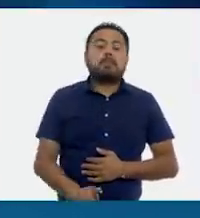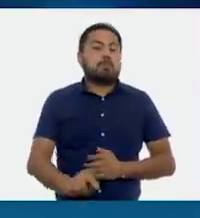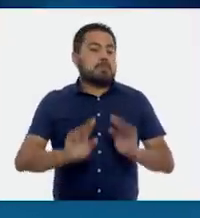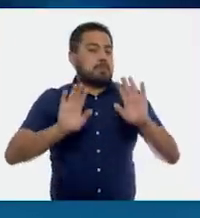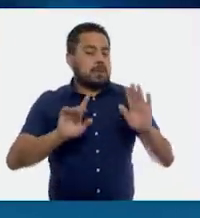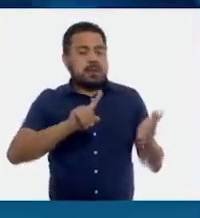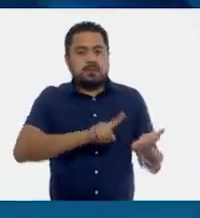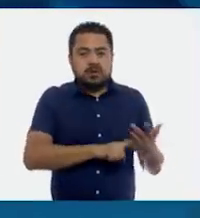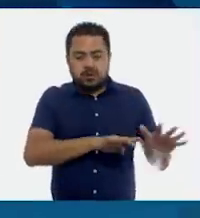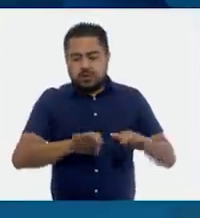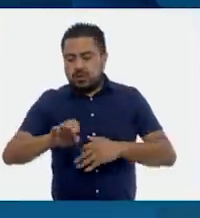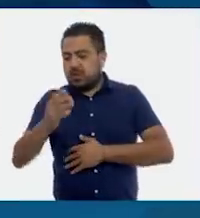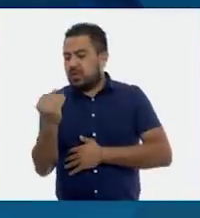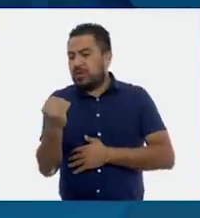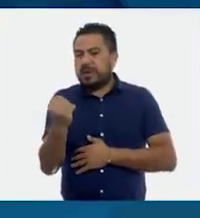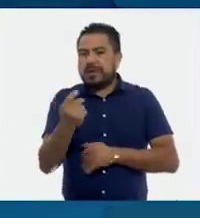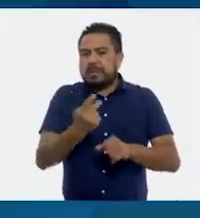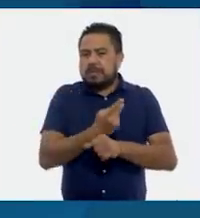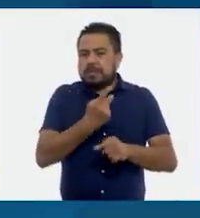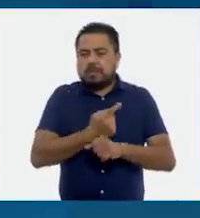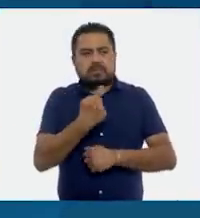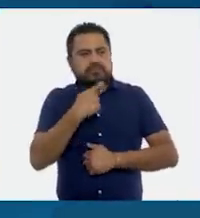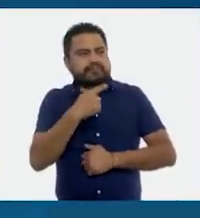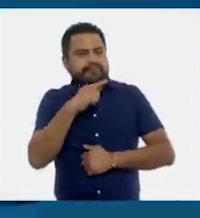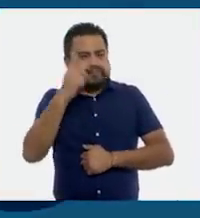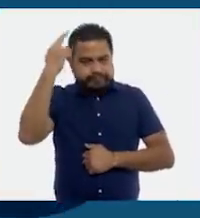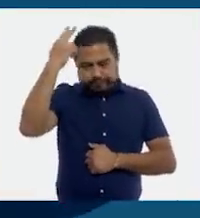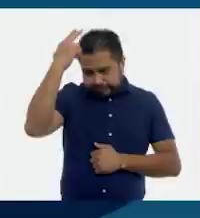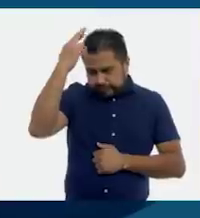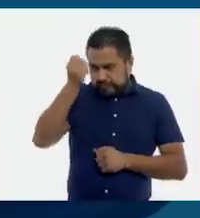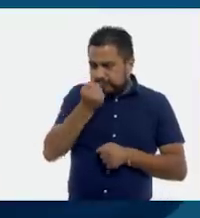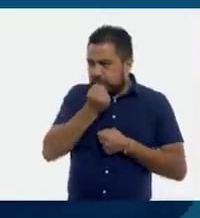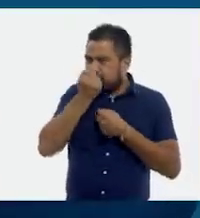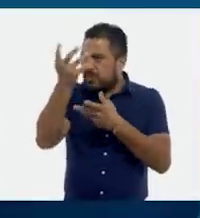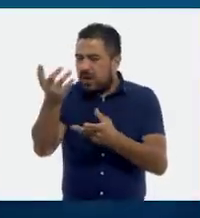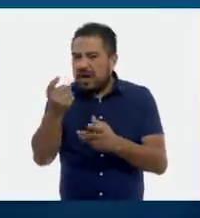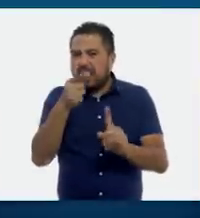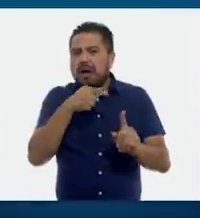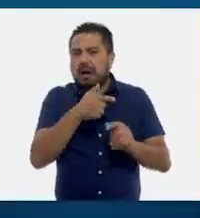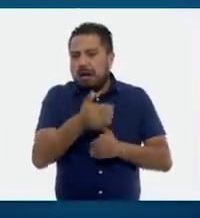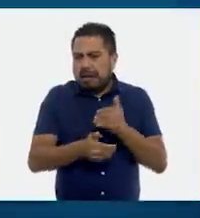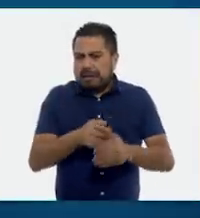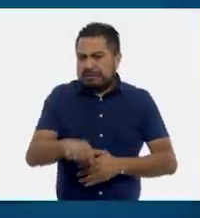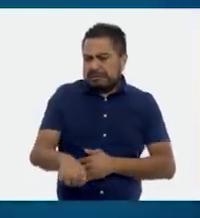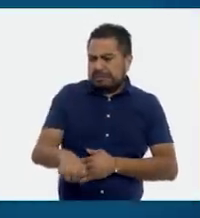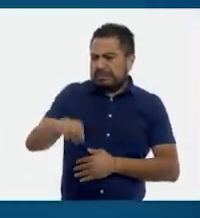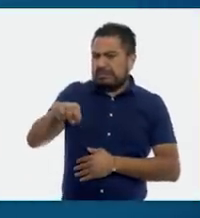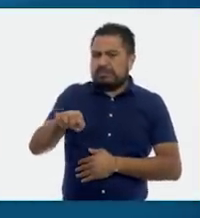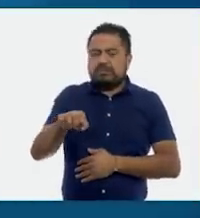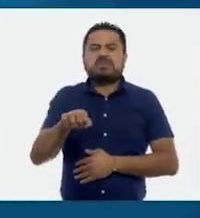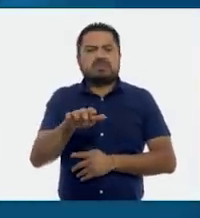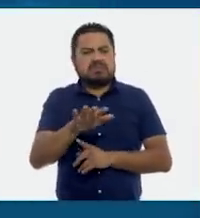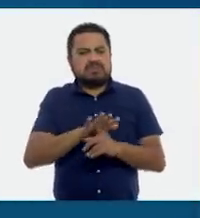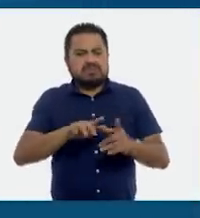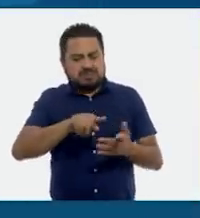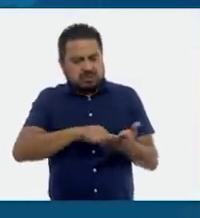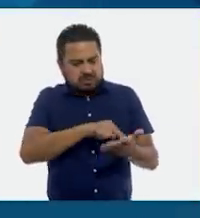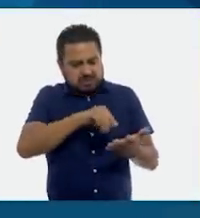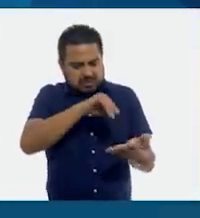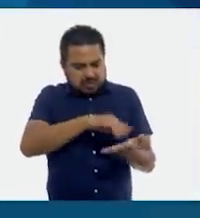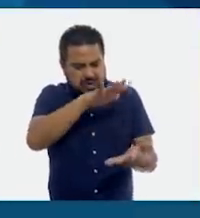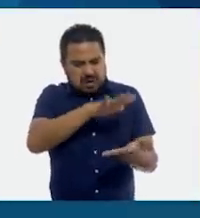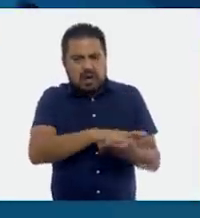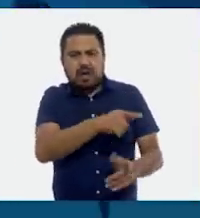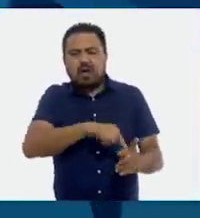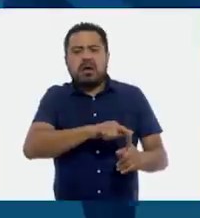en 1909, a pesar de las declaraciones de Porfirio Díaz y a pesar de su avanzada edad, la Convención Reeleccionista